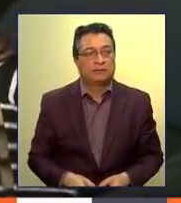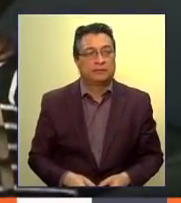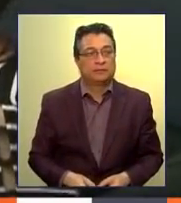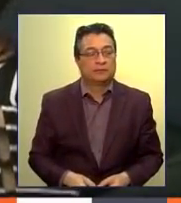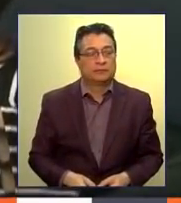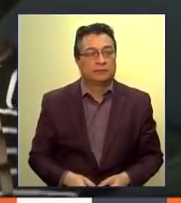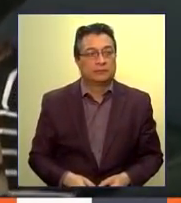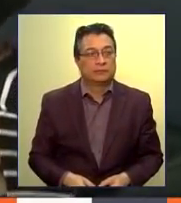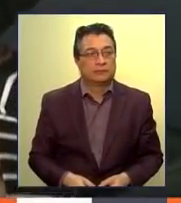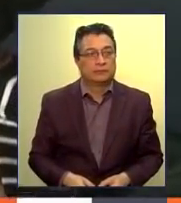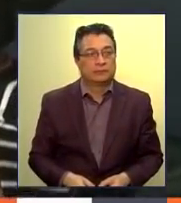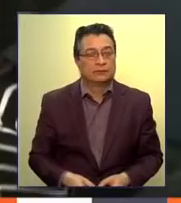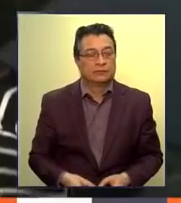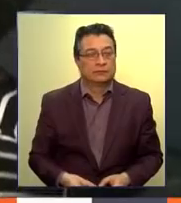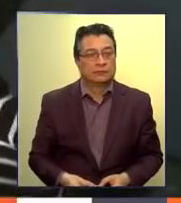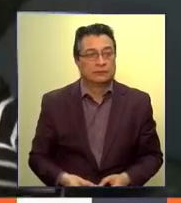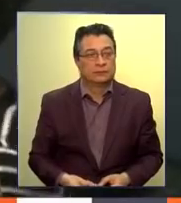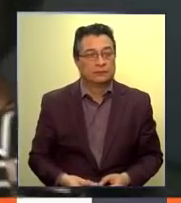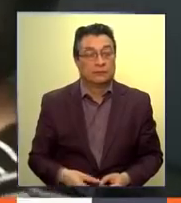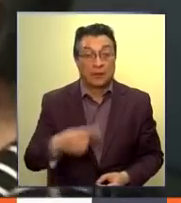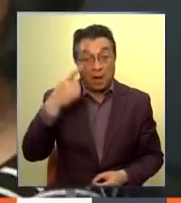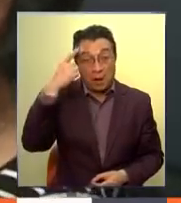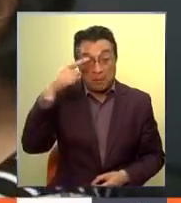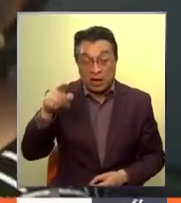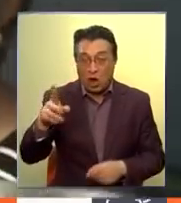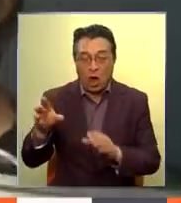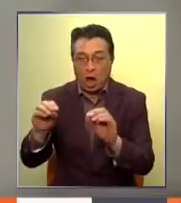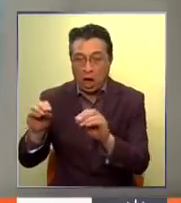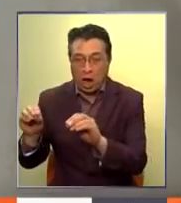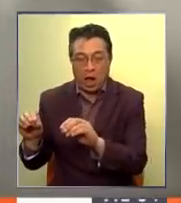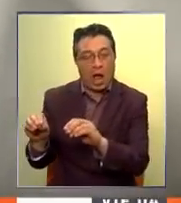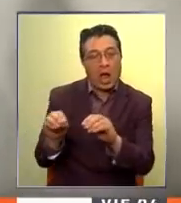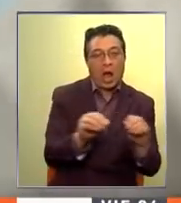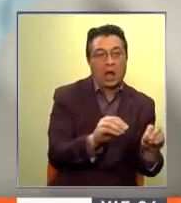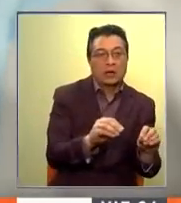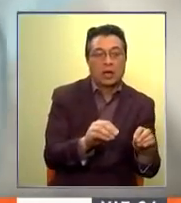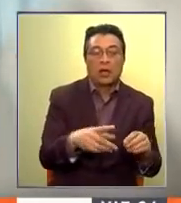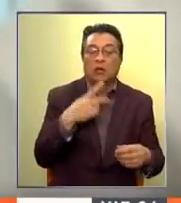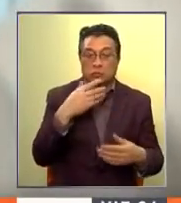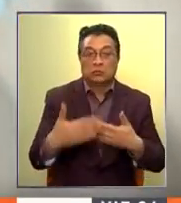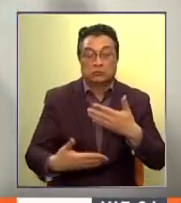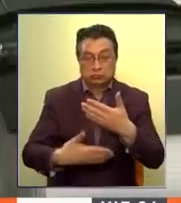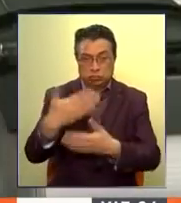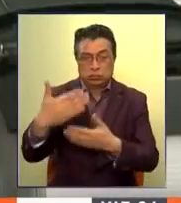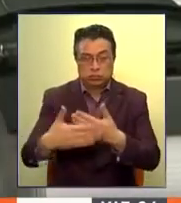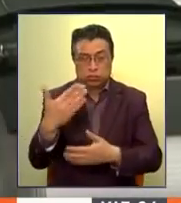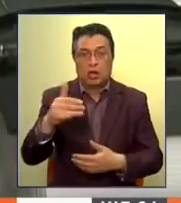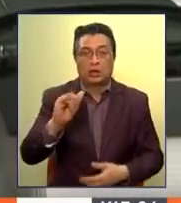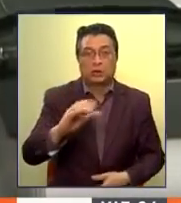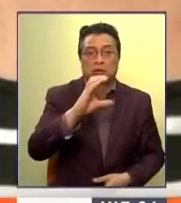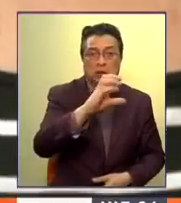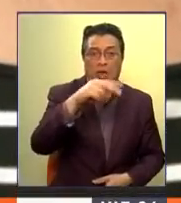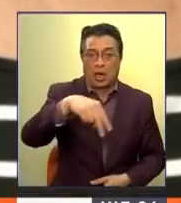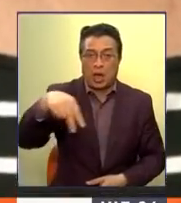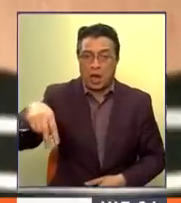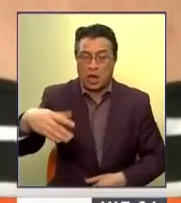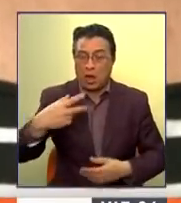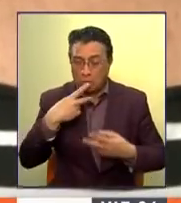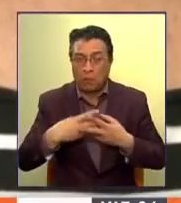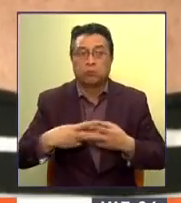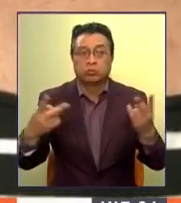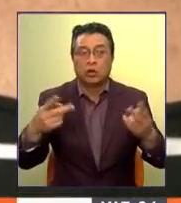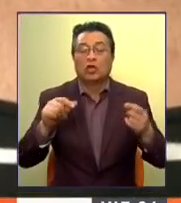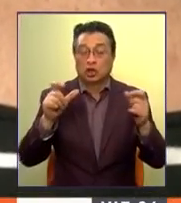Hello. Pero ese plazo se adelantó y medios como The New York Times y CNN revelaron que el Centro para el